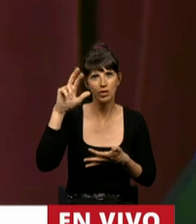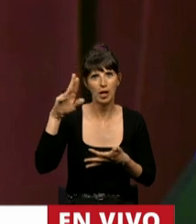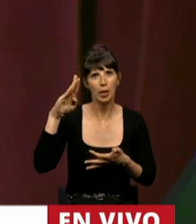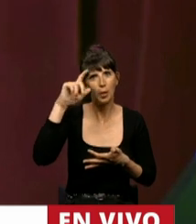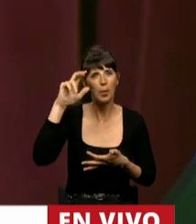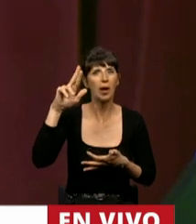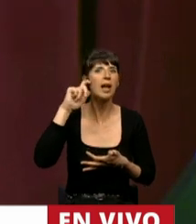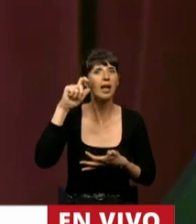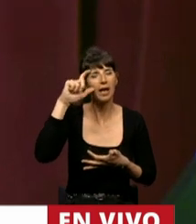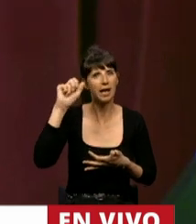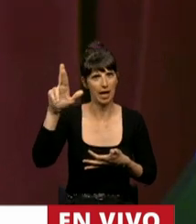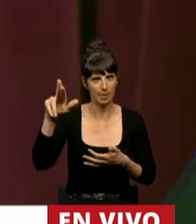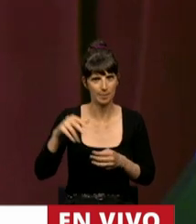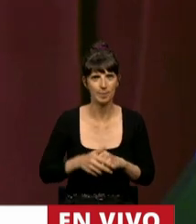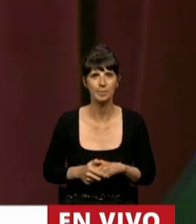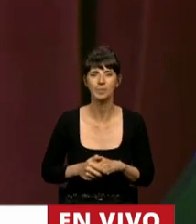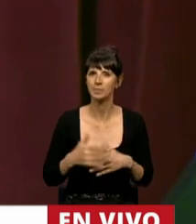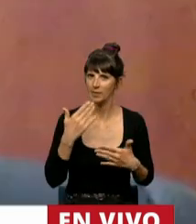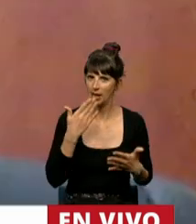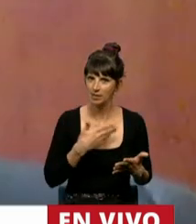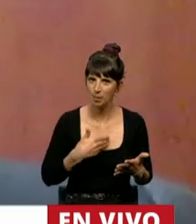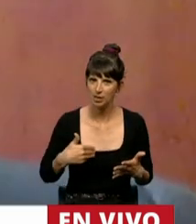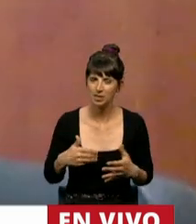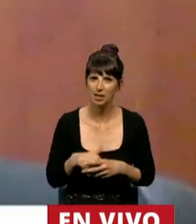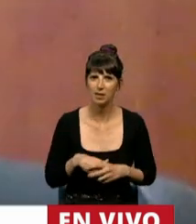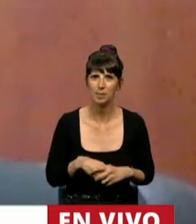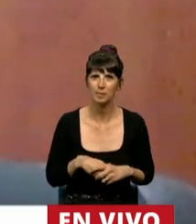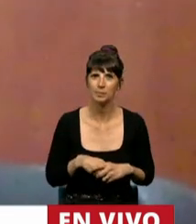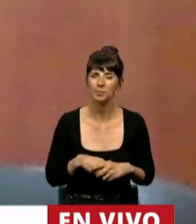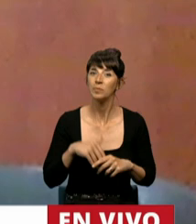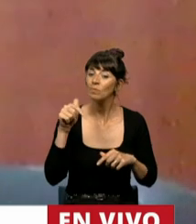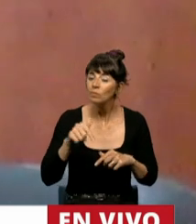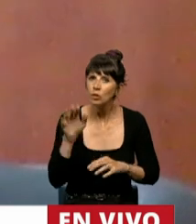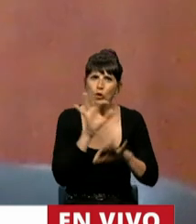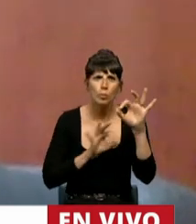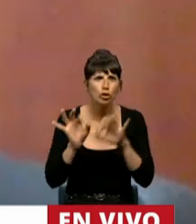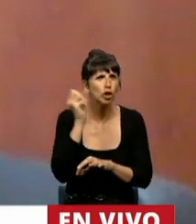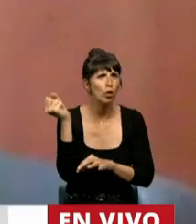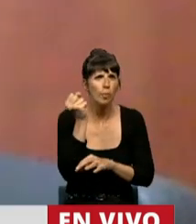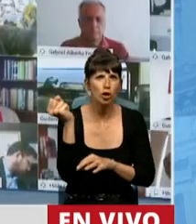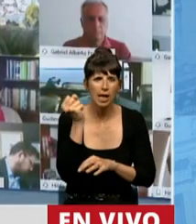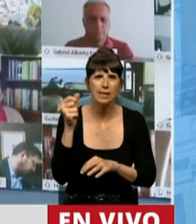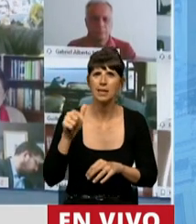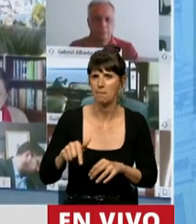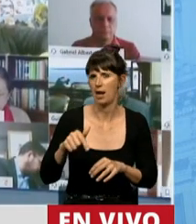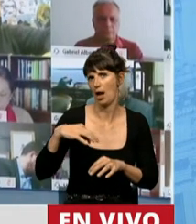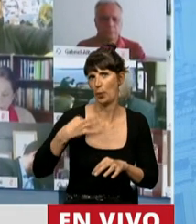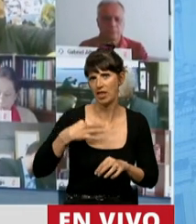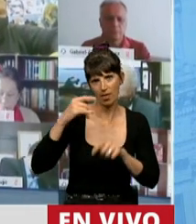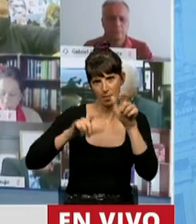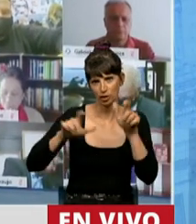Gracias señor presidente estamos tratando un proyecto muy importante para la vida de los